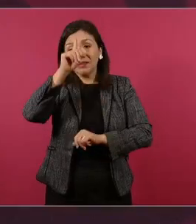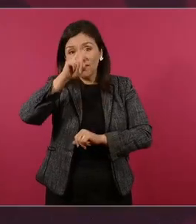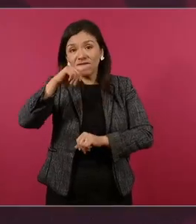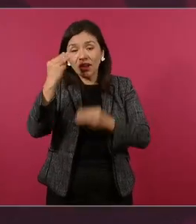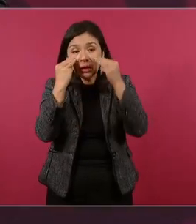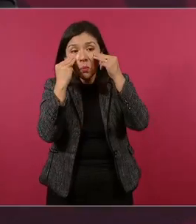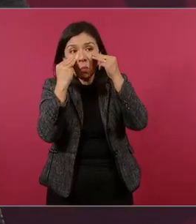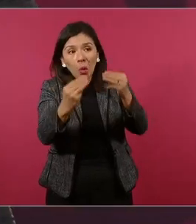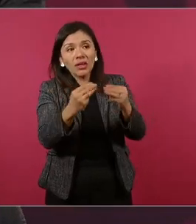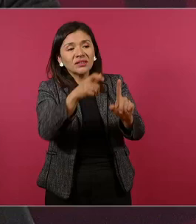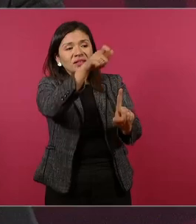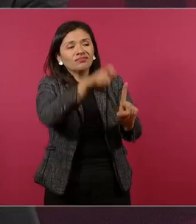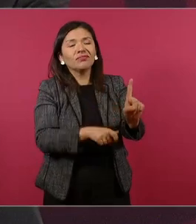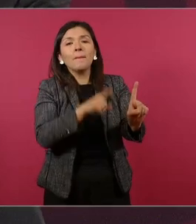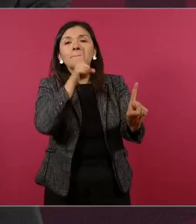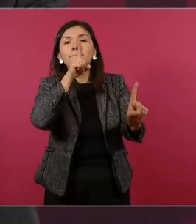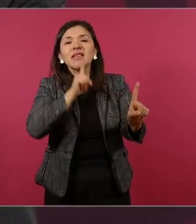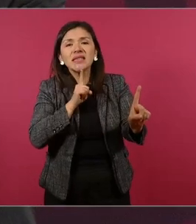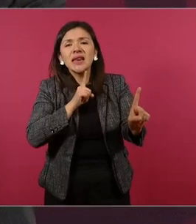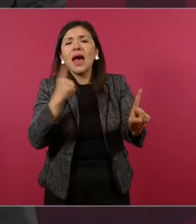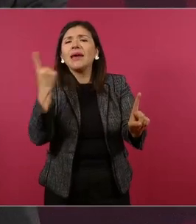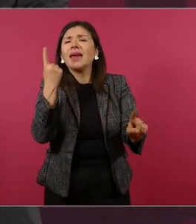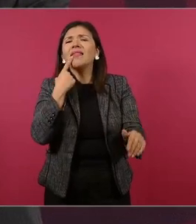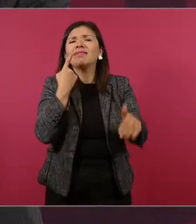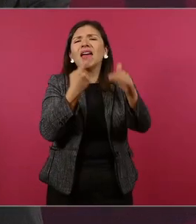presentar una denuncia